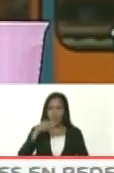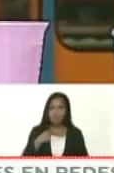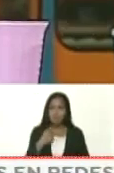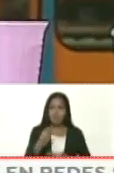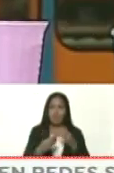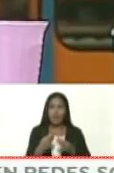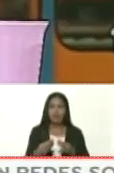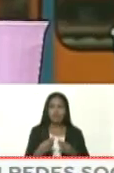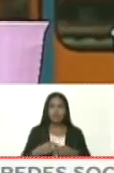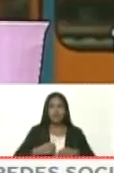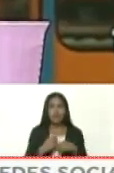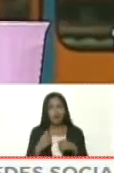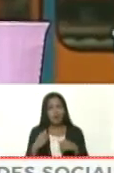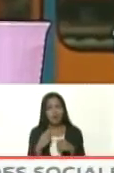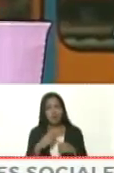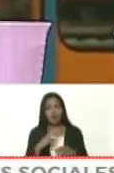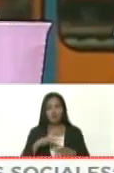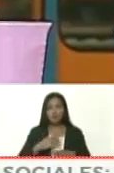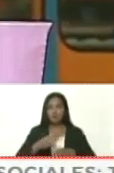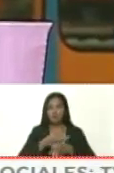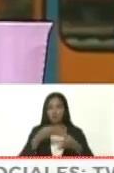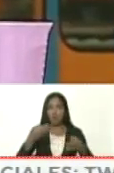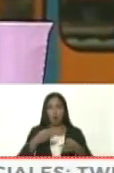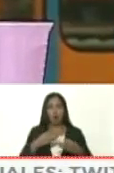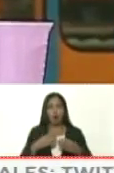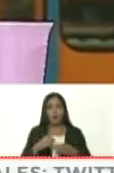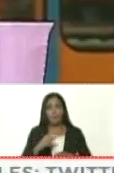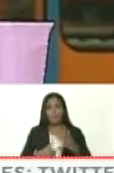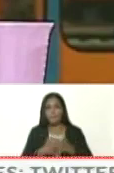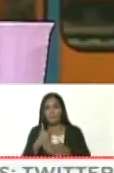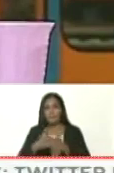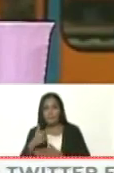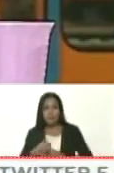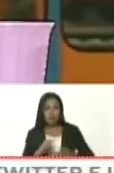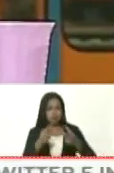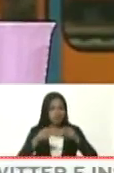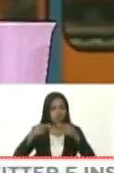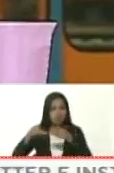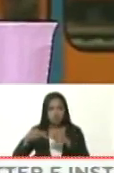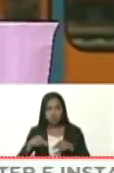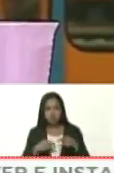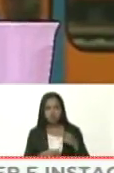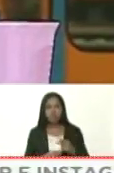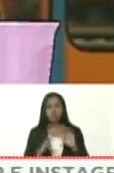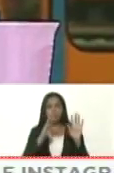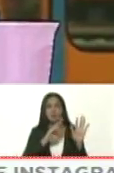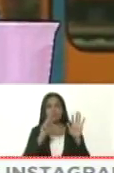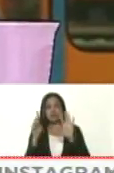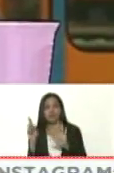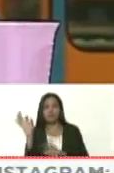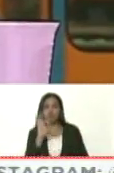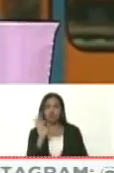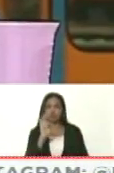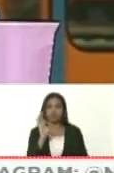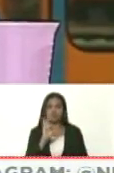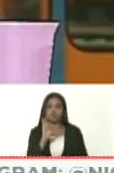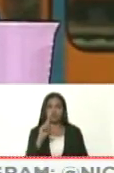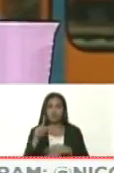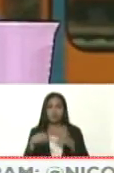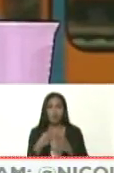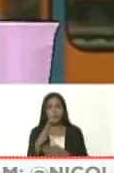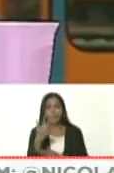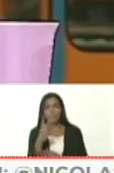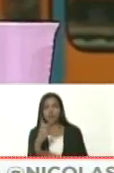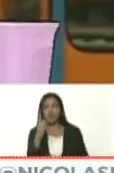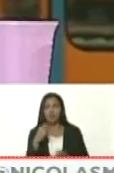estas gallinas tengan mucho más fertilidad. Tenemos un rendimiento, presidente, 96%, cuando la media de